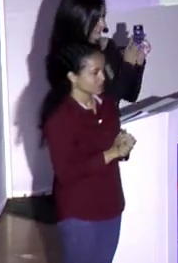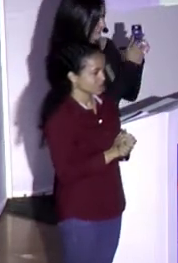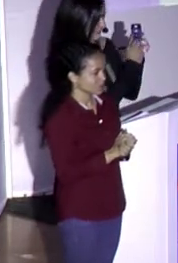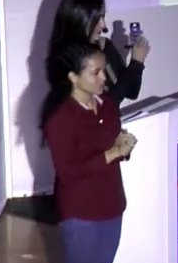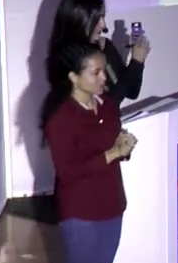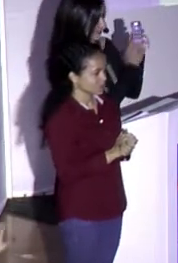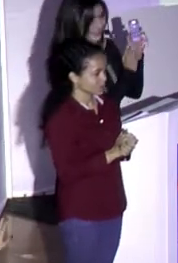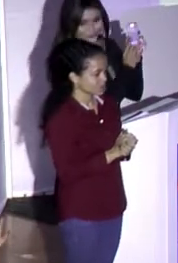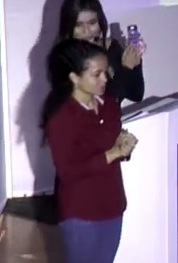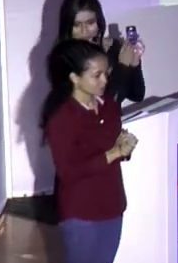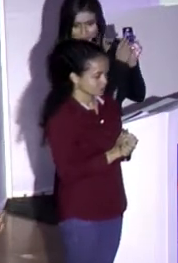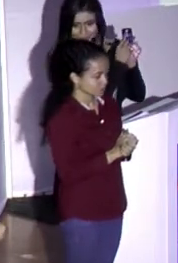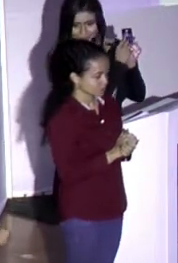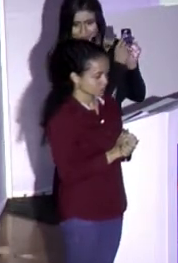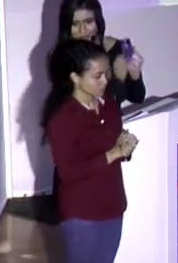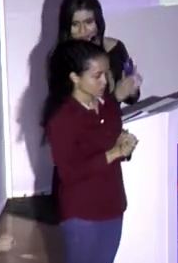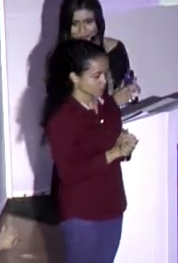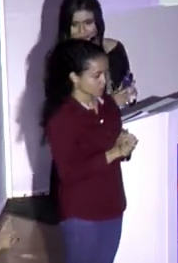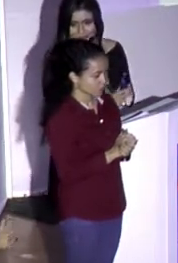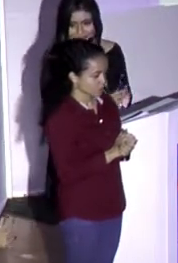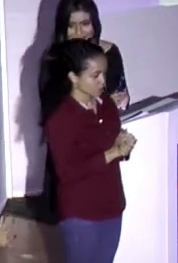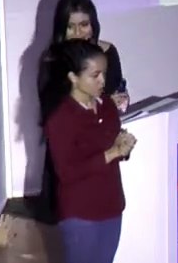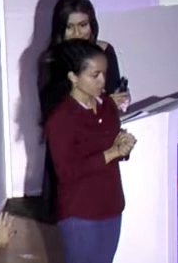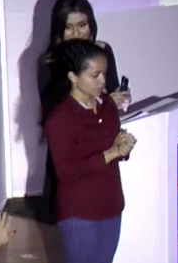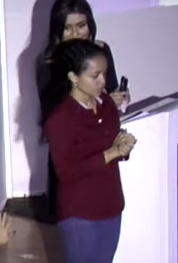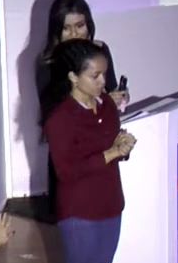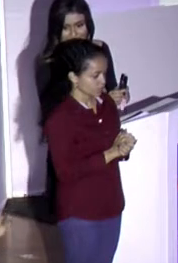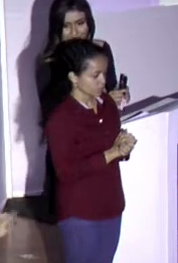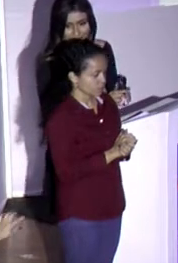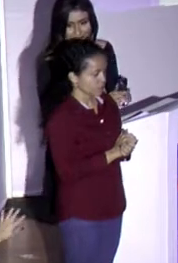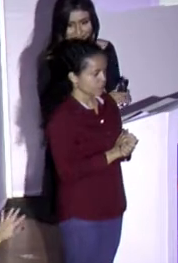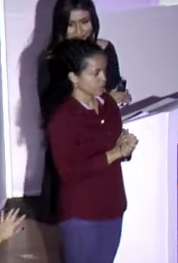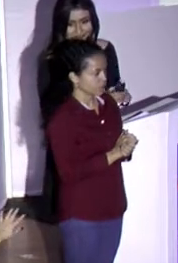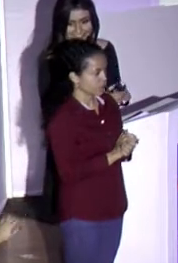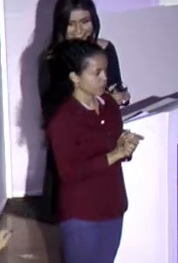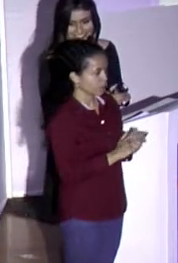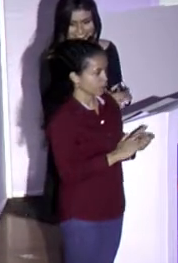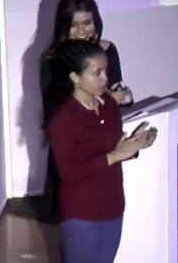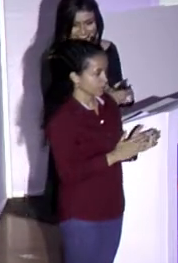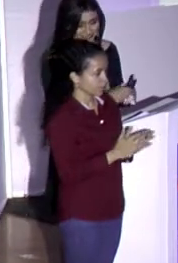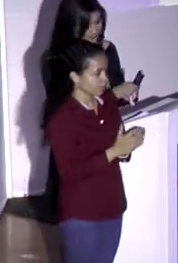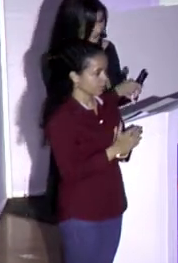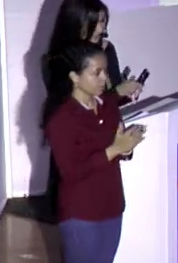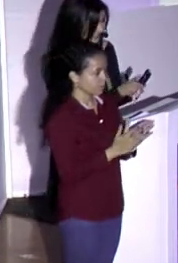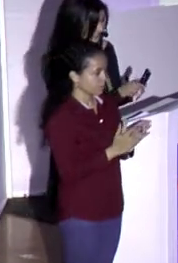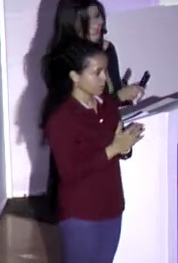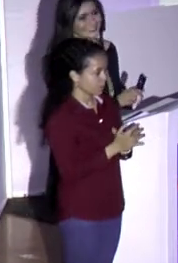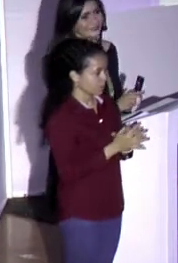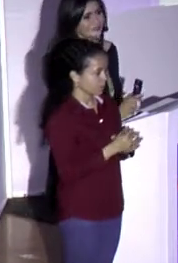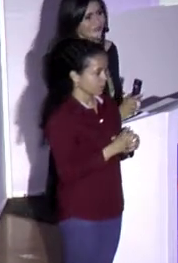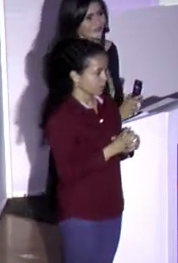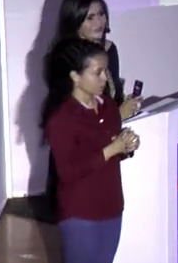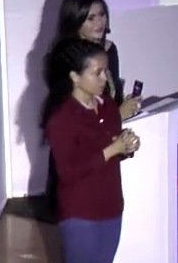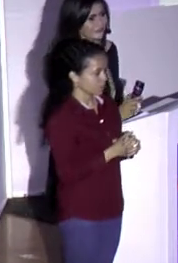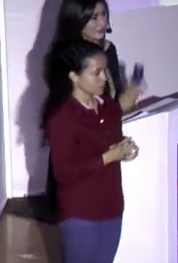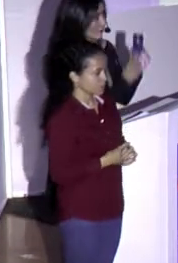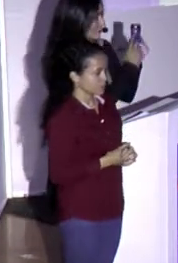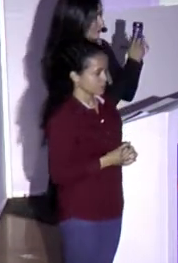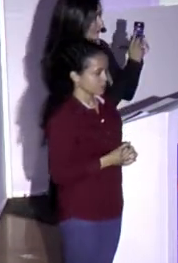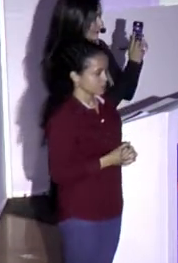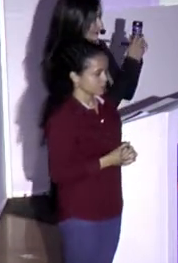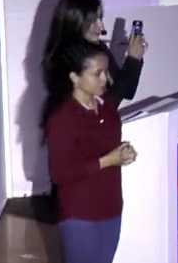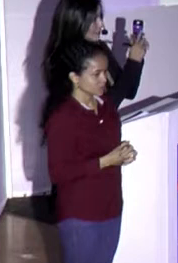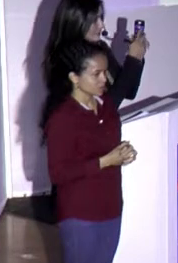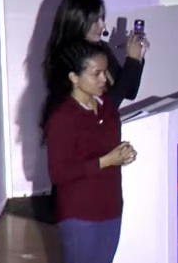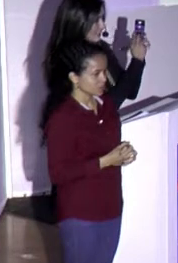Nuevamente, la opción y el botón, ¿sí? Okay. Vale. Me informan